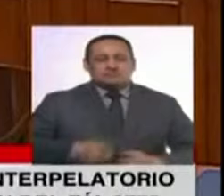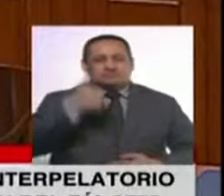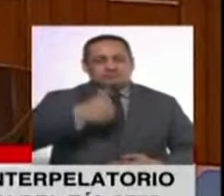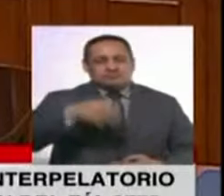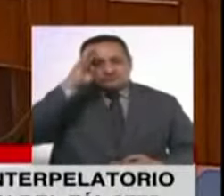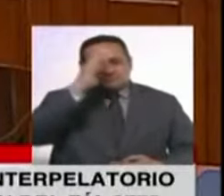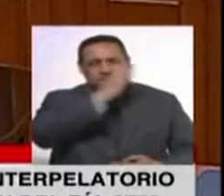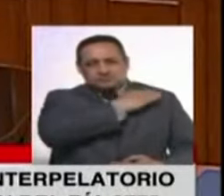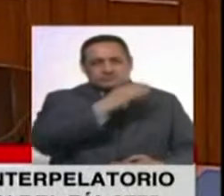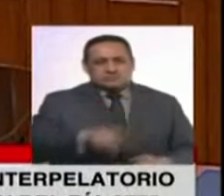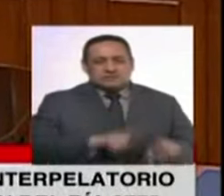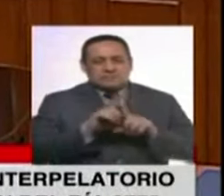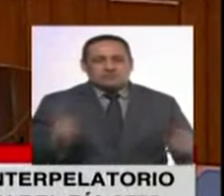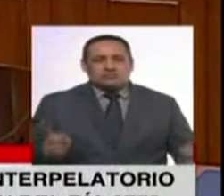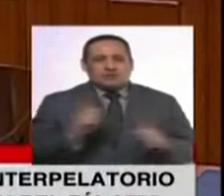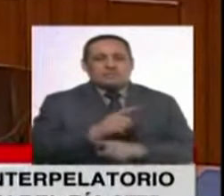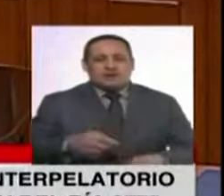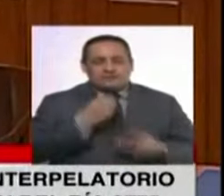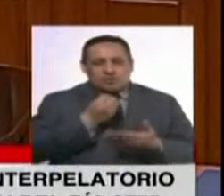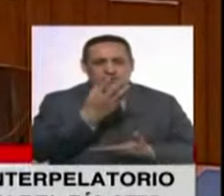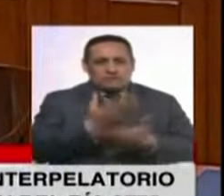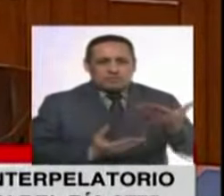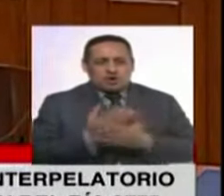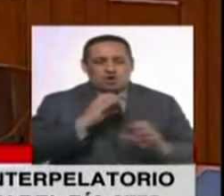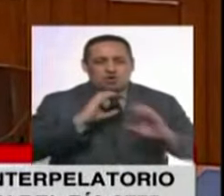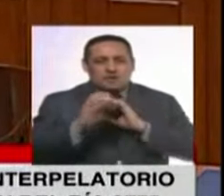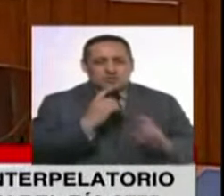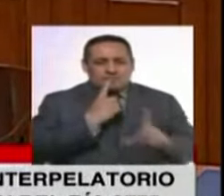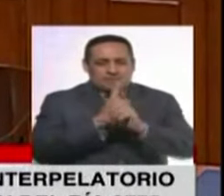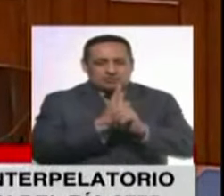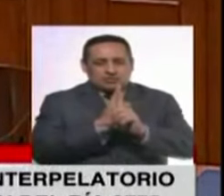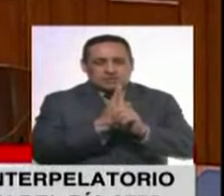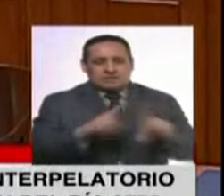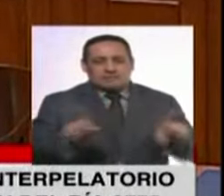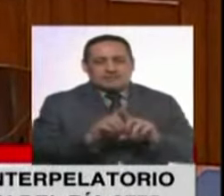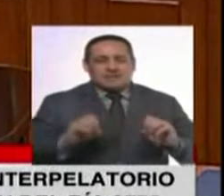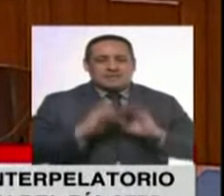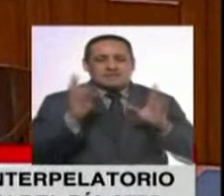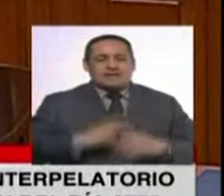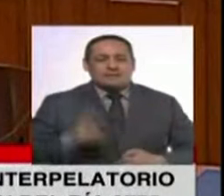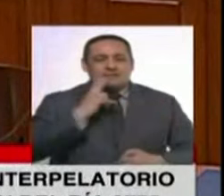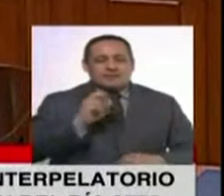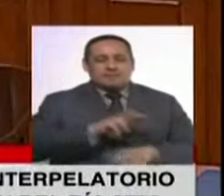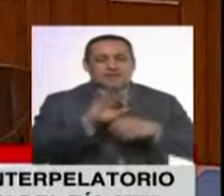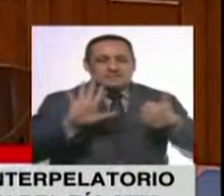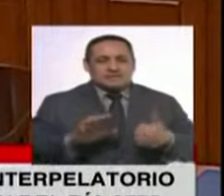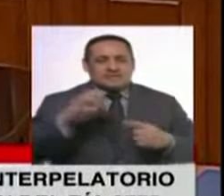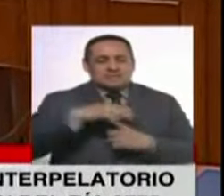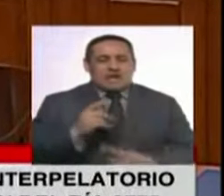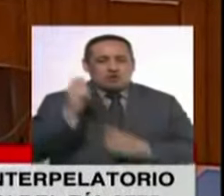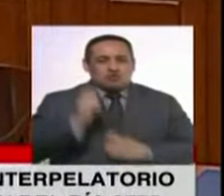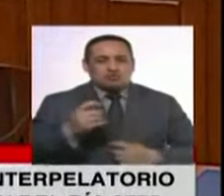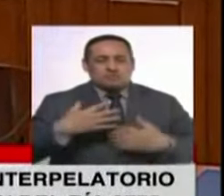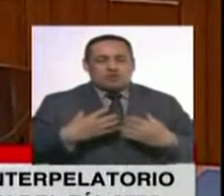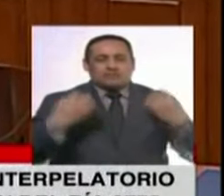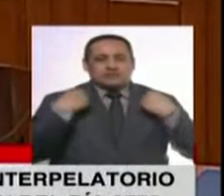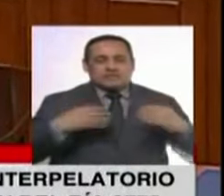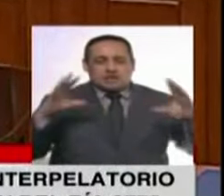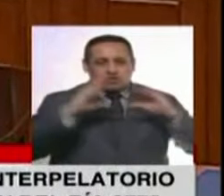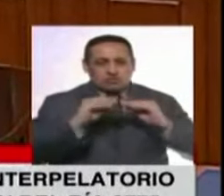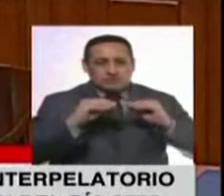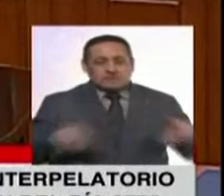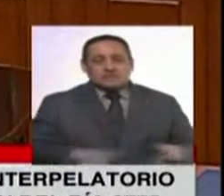las razones de su cambio le fueron comunicadas en conversación personal el día viernes 26 de agosto en mi despacho en horas